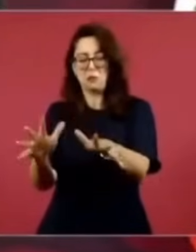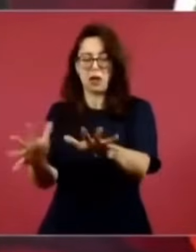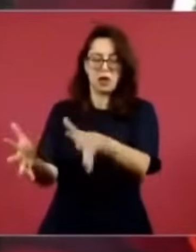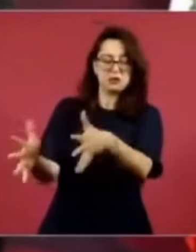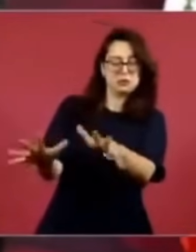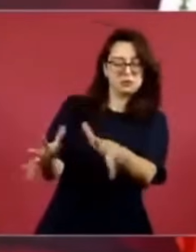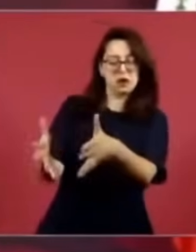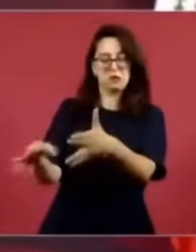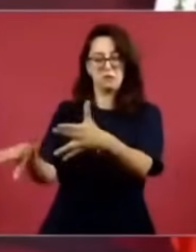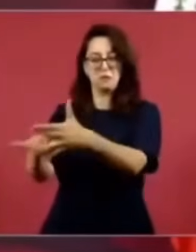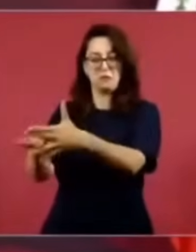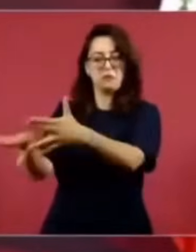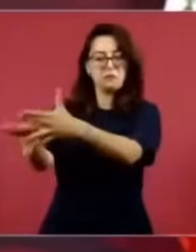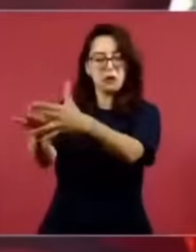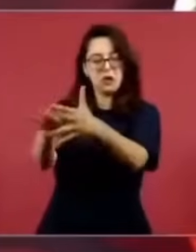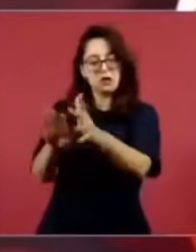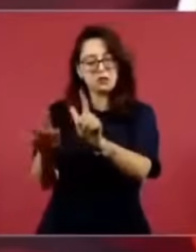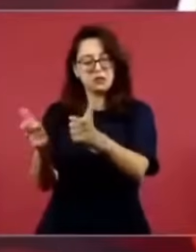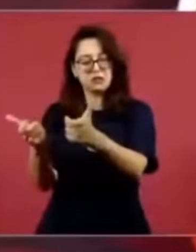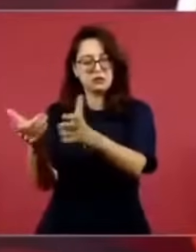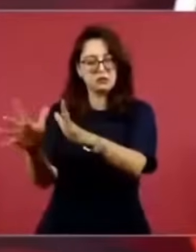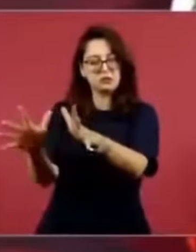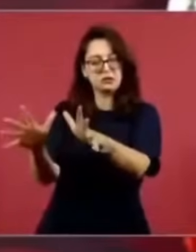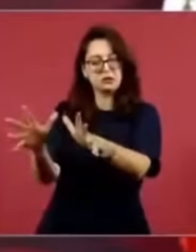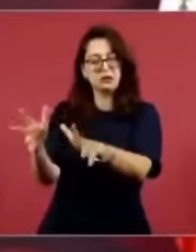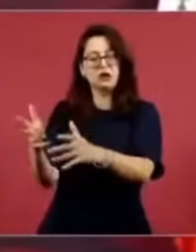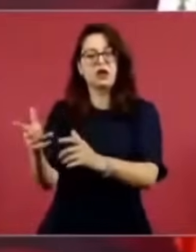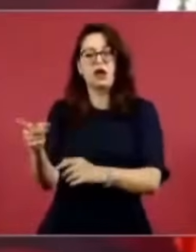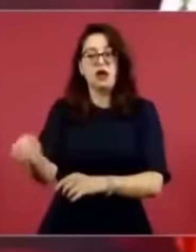que de manera inexplicable